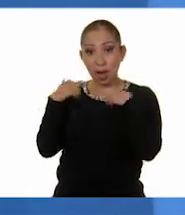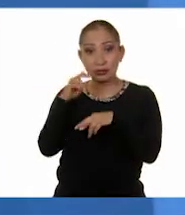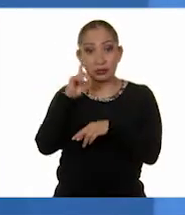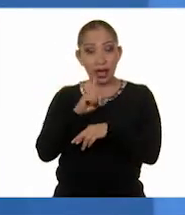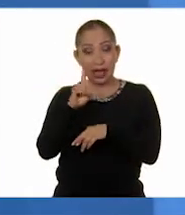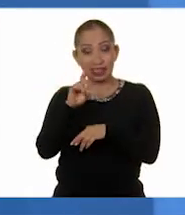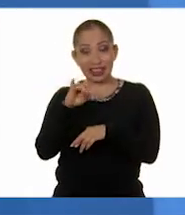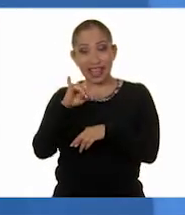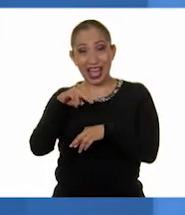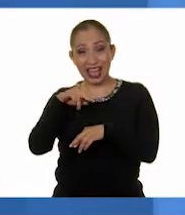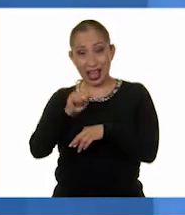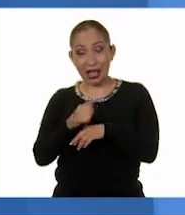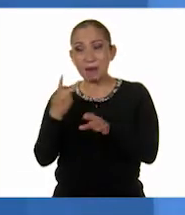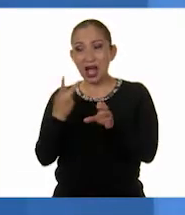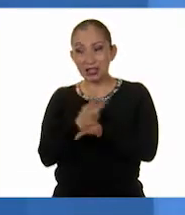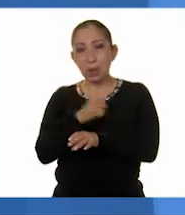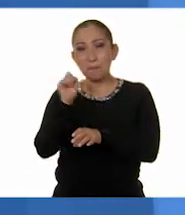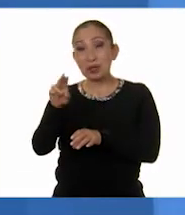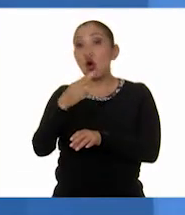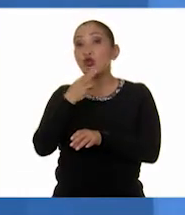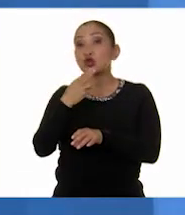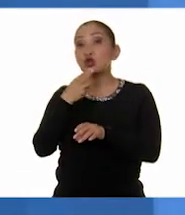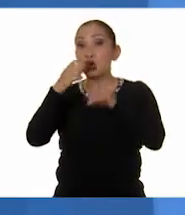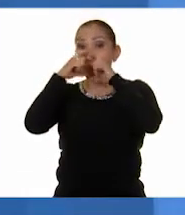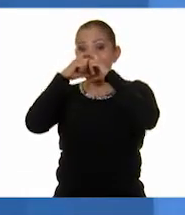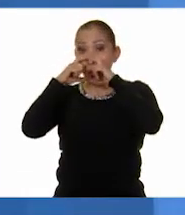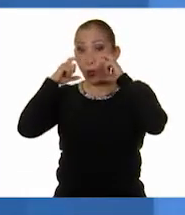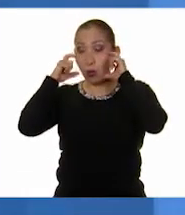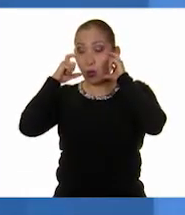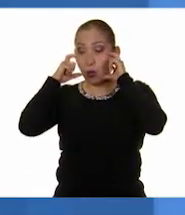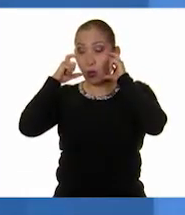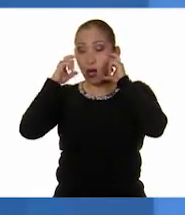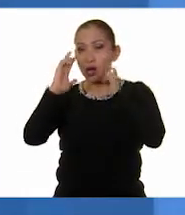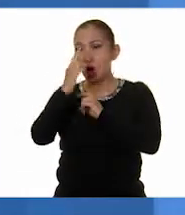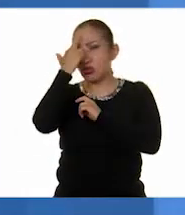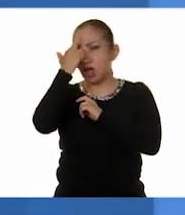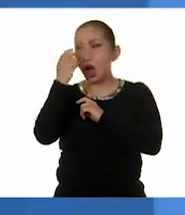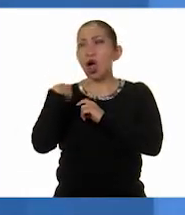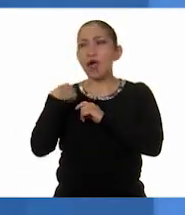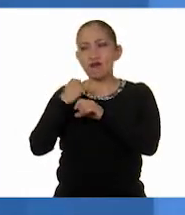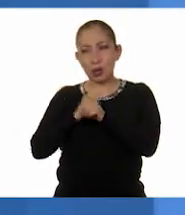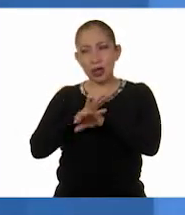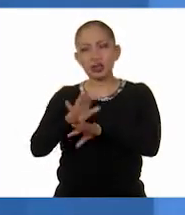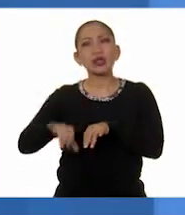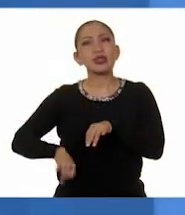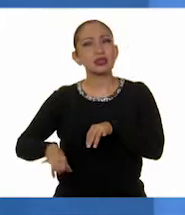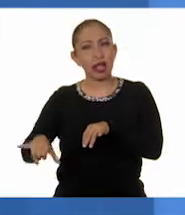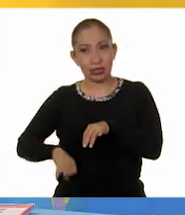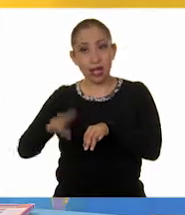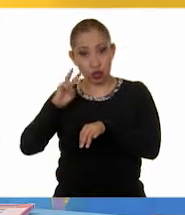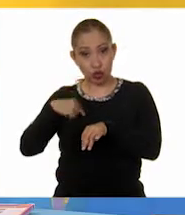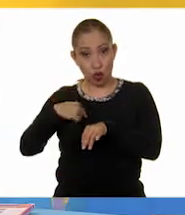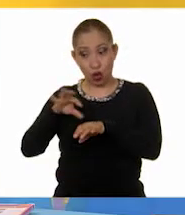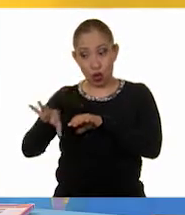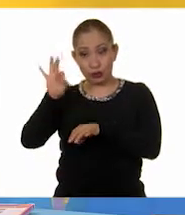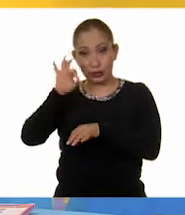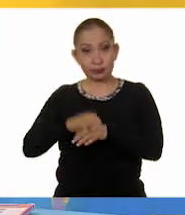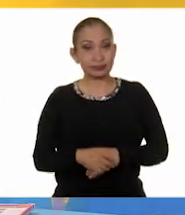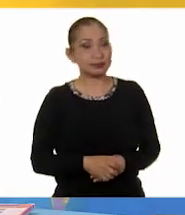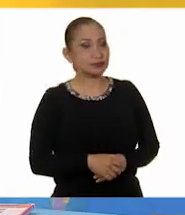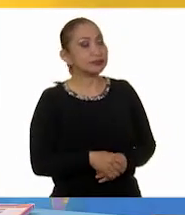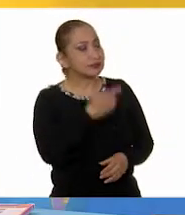a trabajar y lo ocurrido con el uso del cubrebocas, recordé algunos datos interesantes que el día de ayer encontré. Me parece